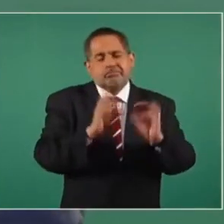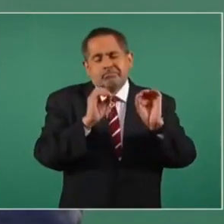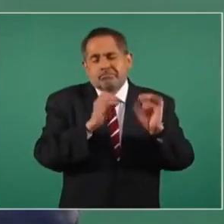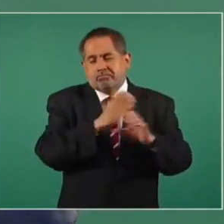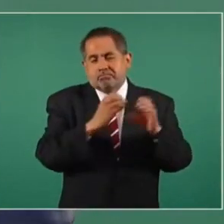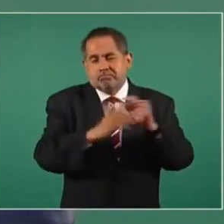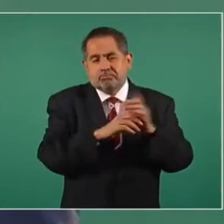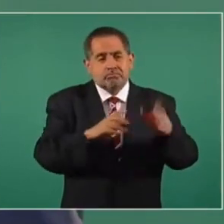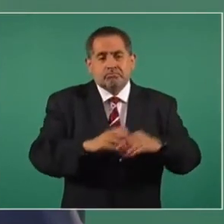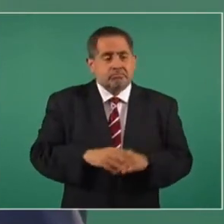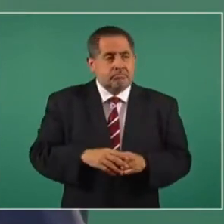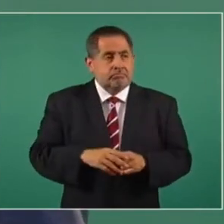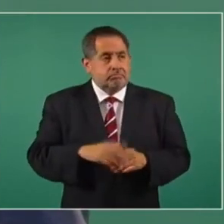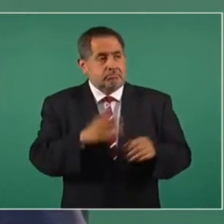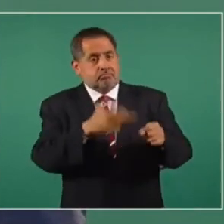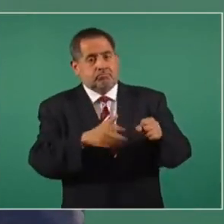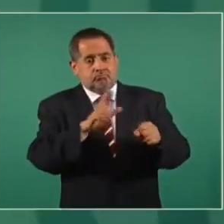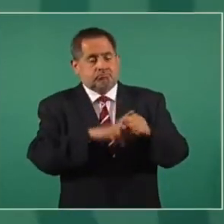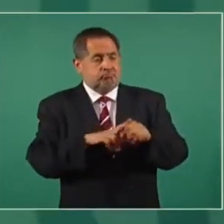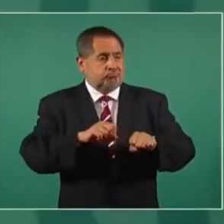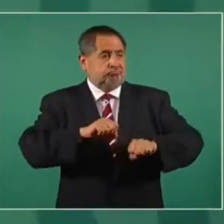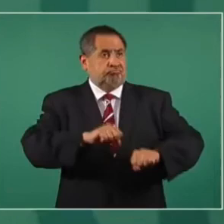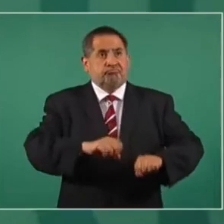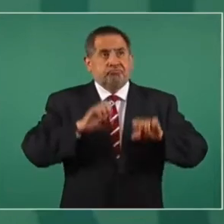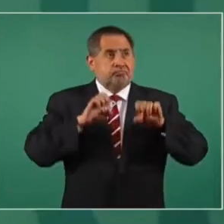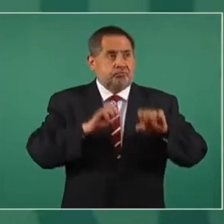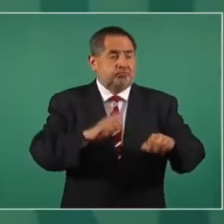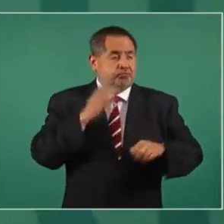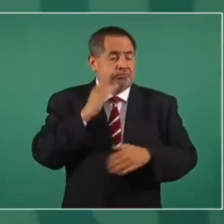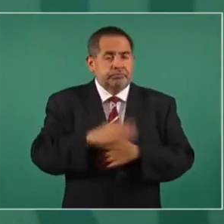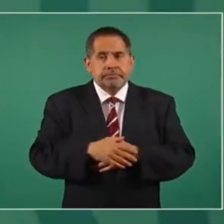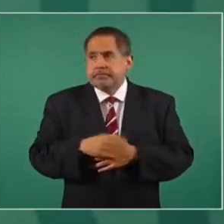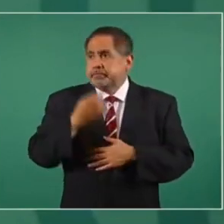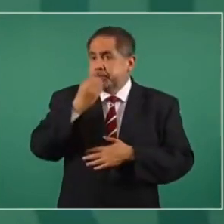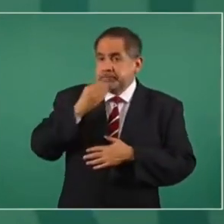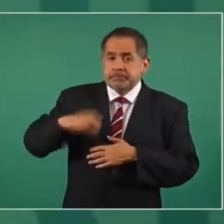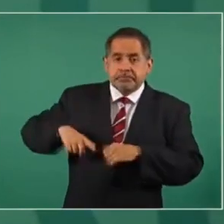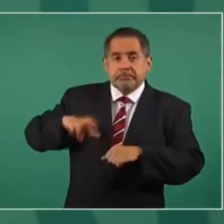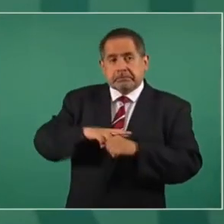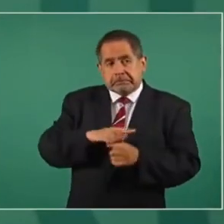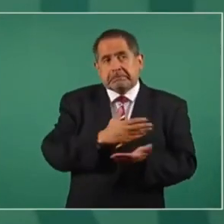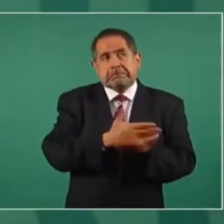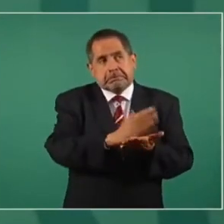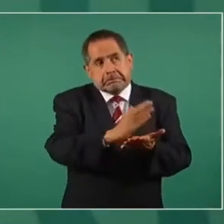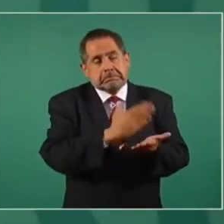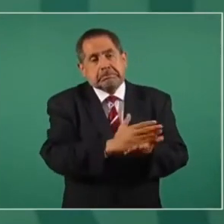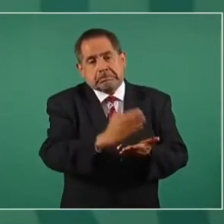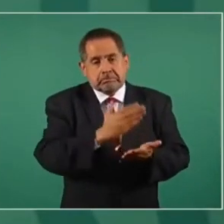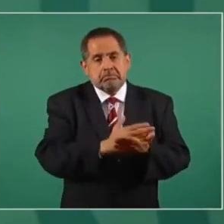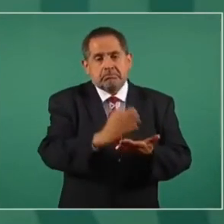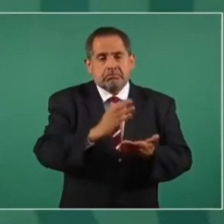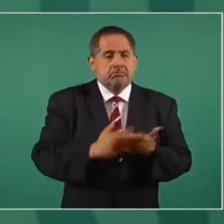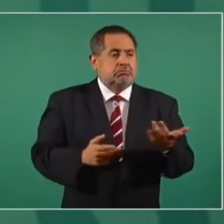de puro machuchón, de empresarios,